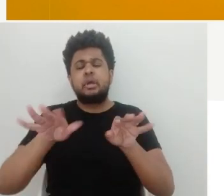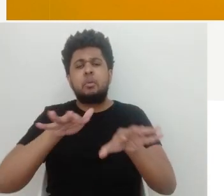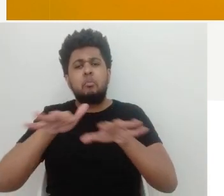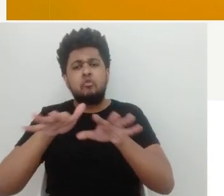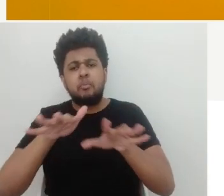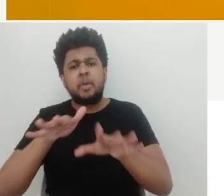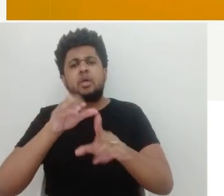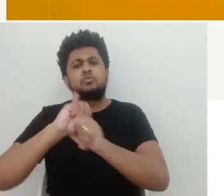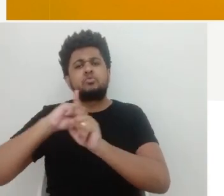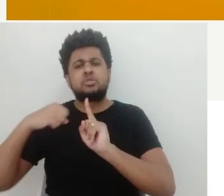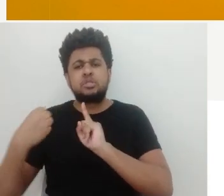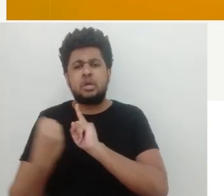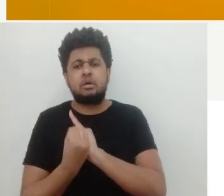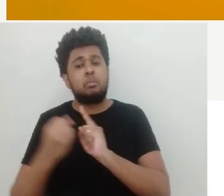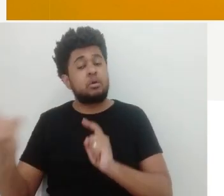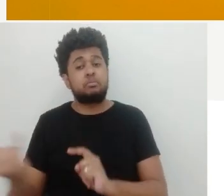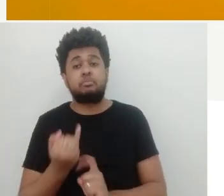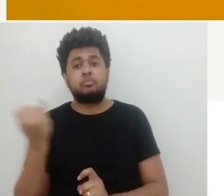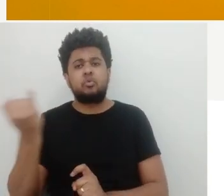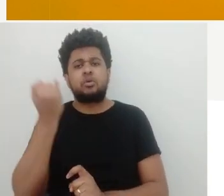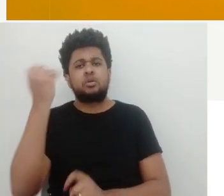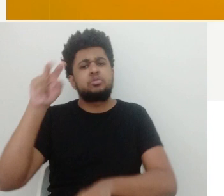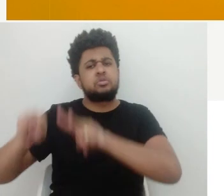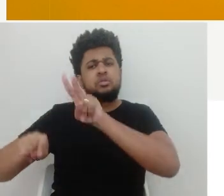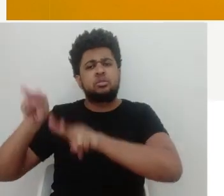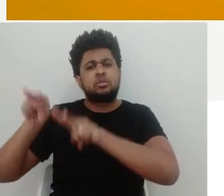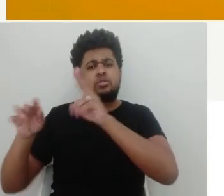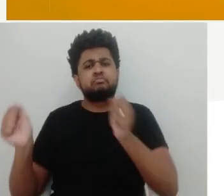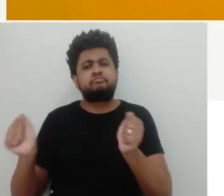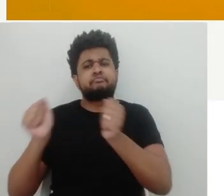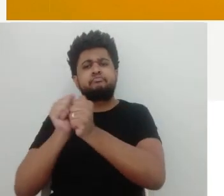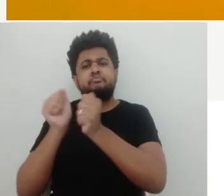el análisis contextual, ¿verdad?